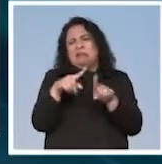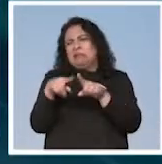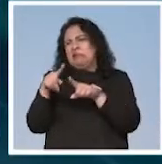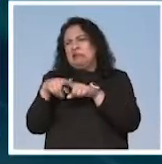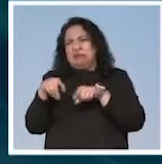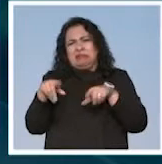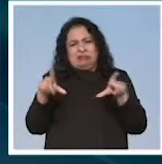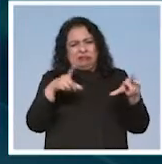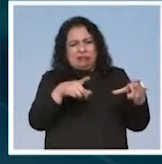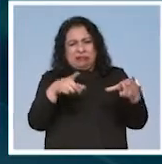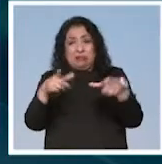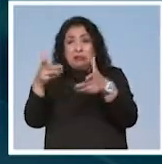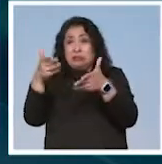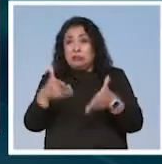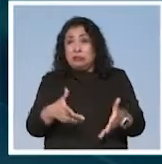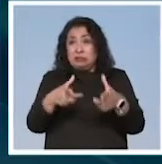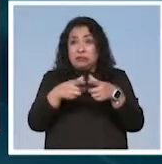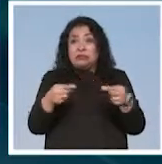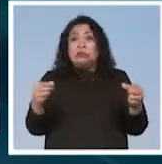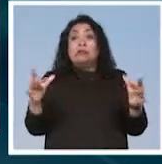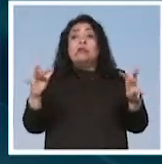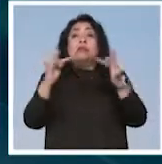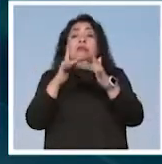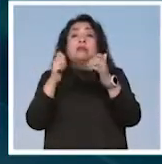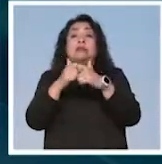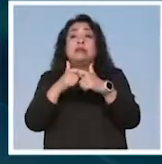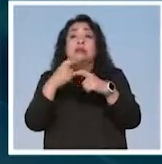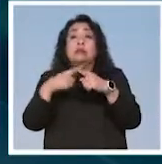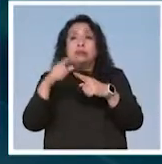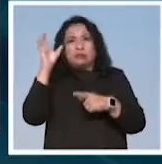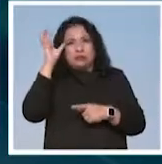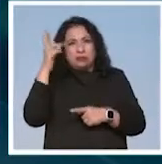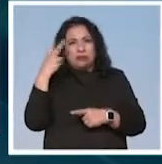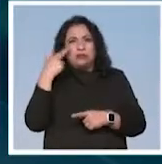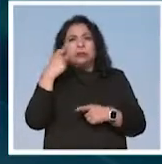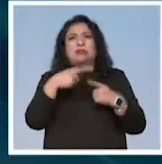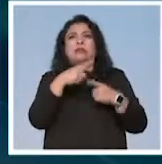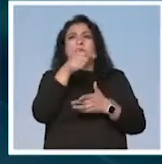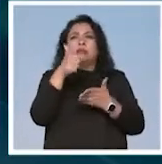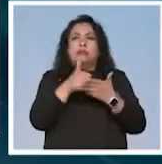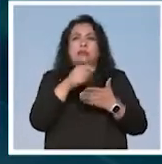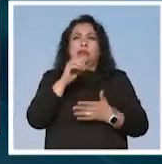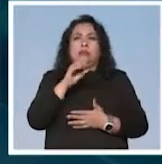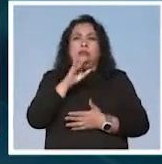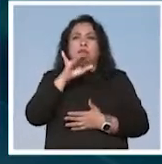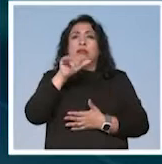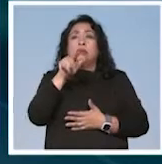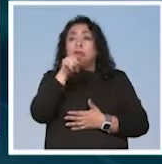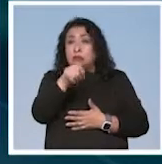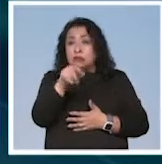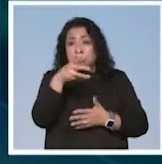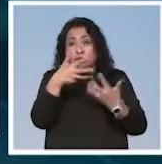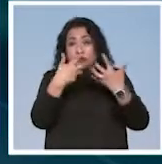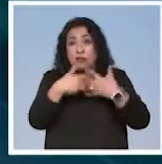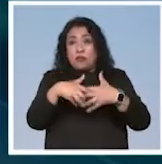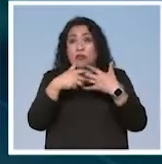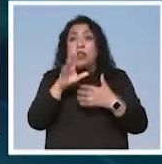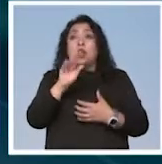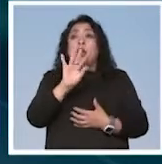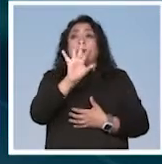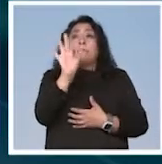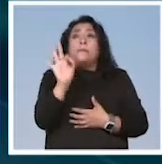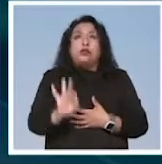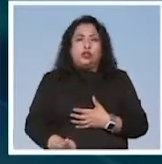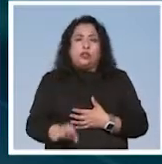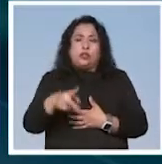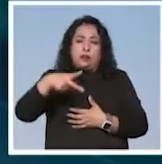platillos. Llegaron a Japón a través de China. En la prefectura de Fukui, en la ciudad de Obama, es donde se fabrican el 80%